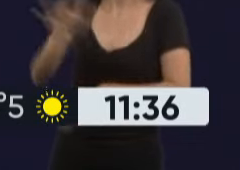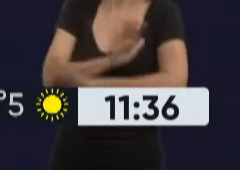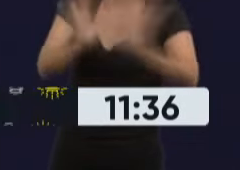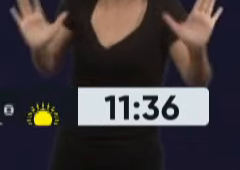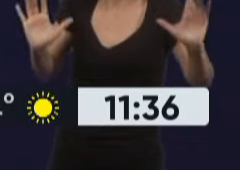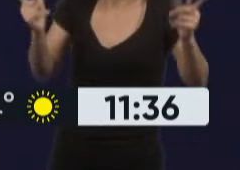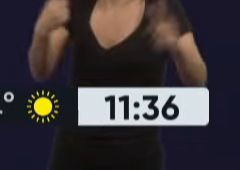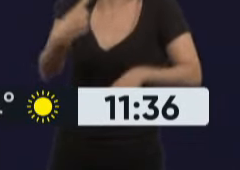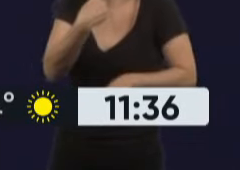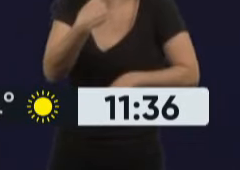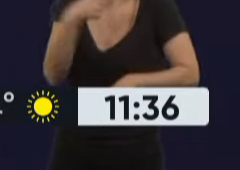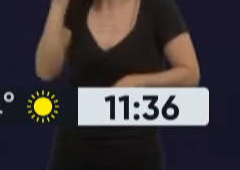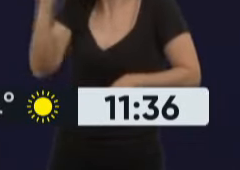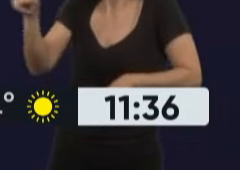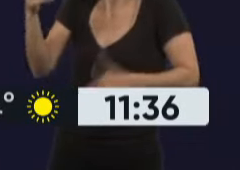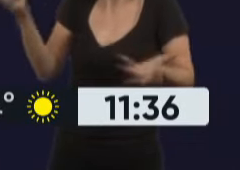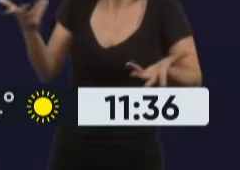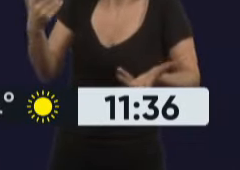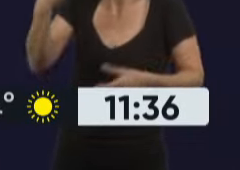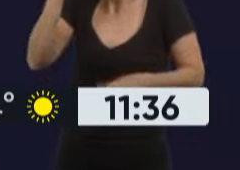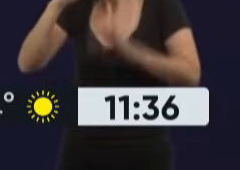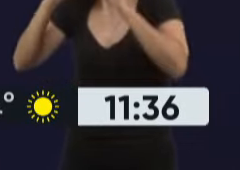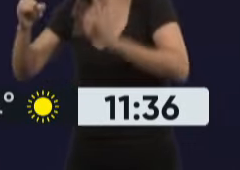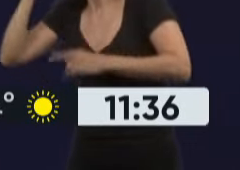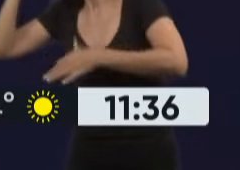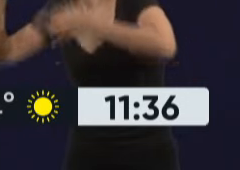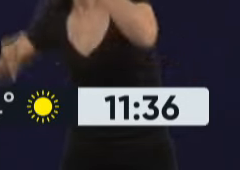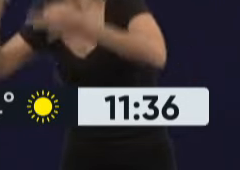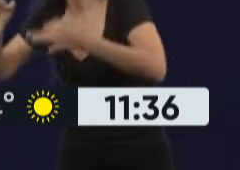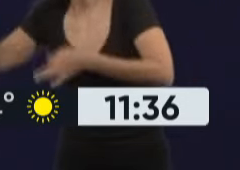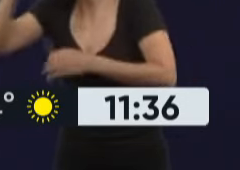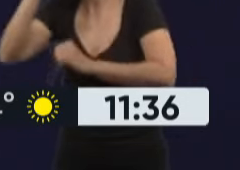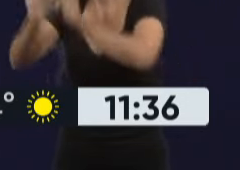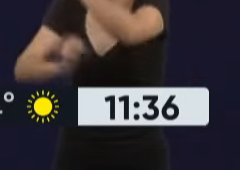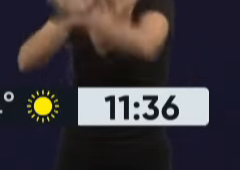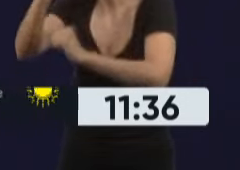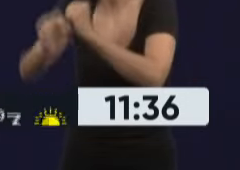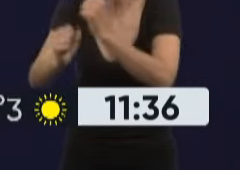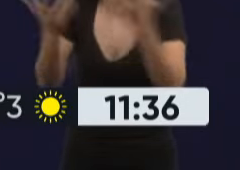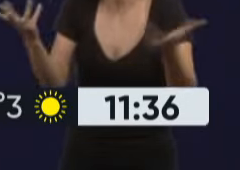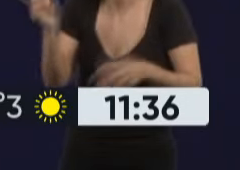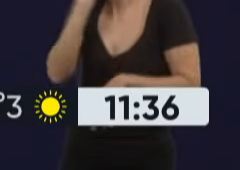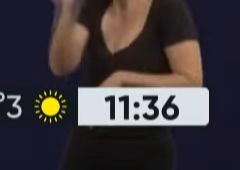para su parte la empresa la justicia y y quien lo tenga que hacer